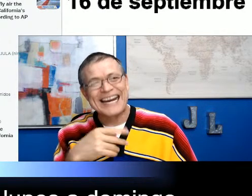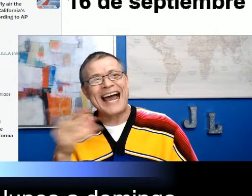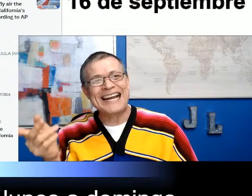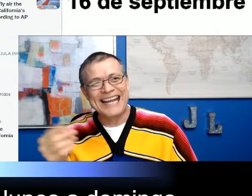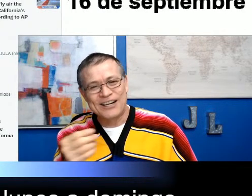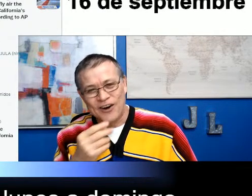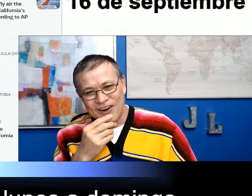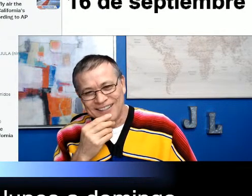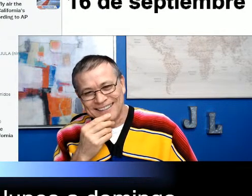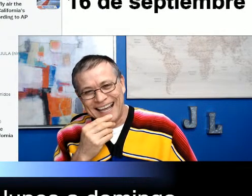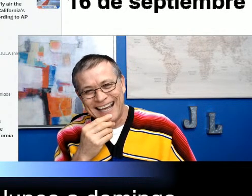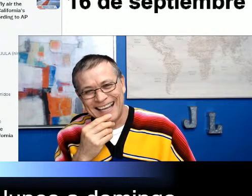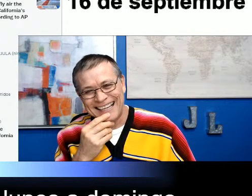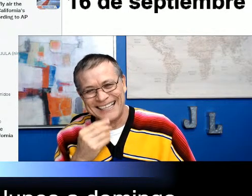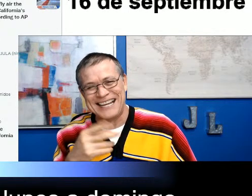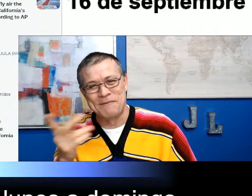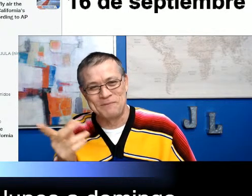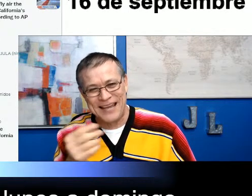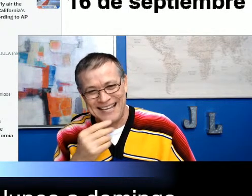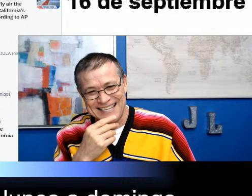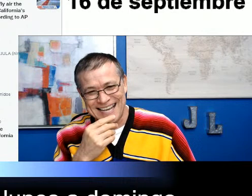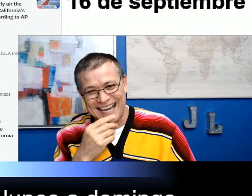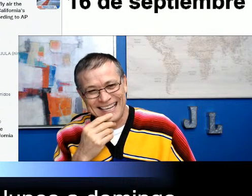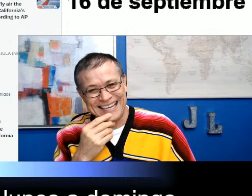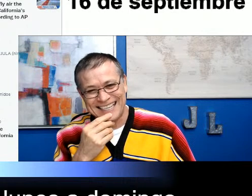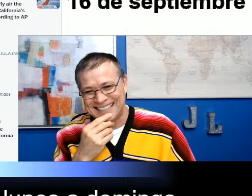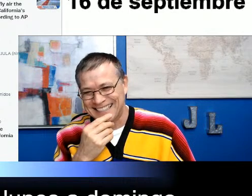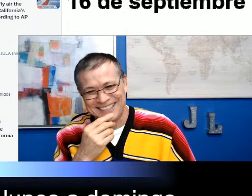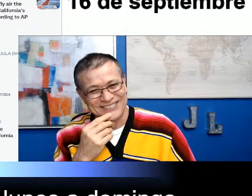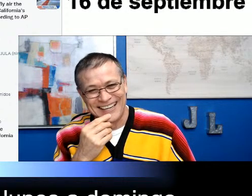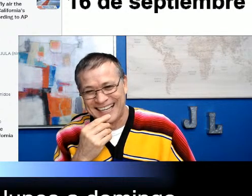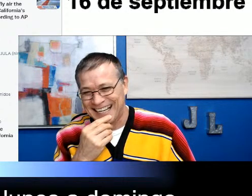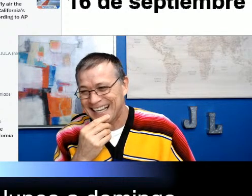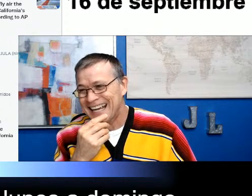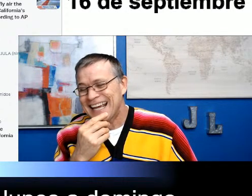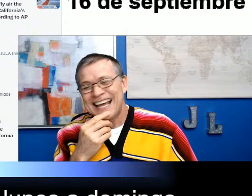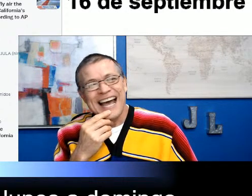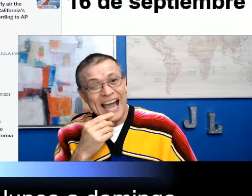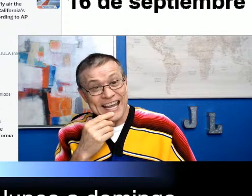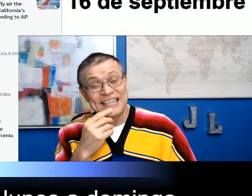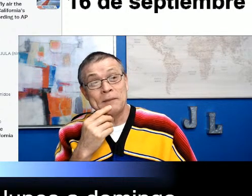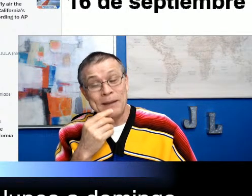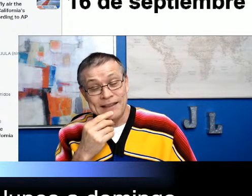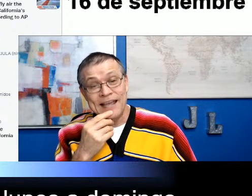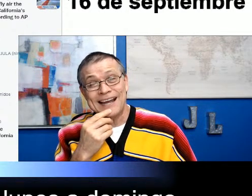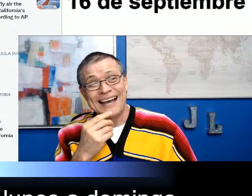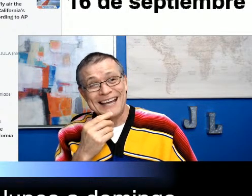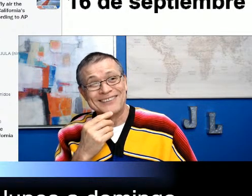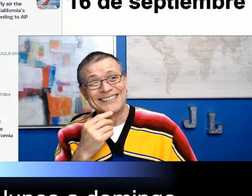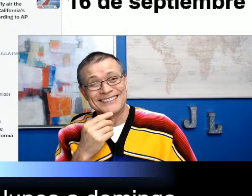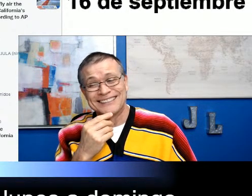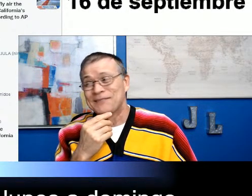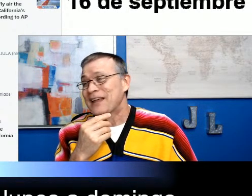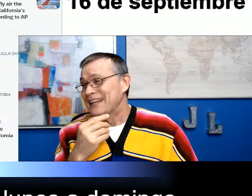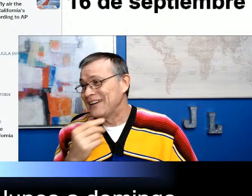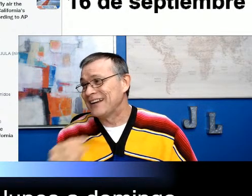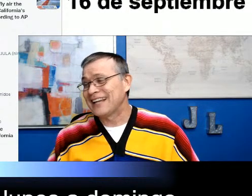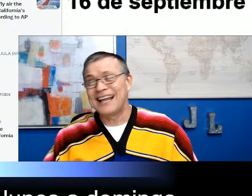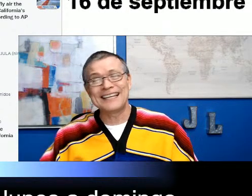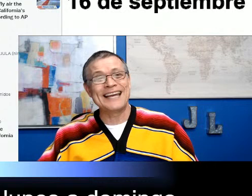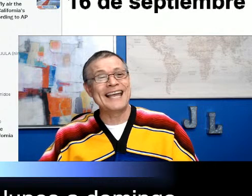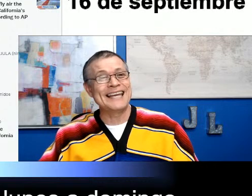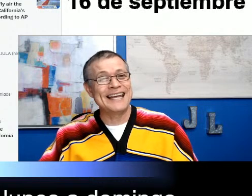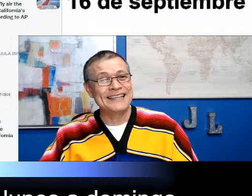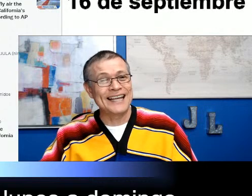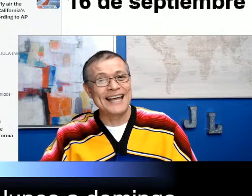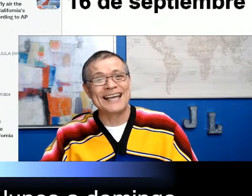a Calderón y a Peña, hijas de su madre. Hay gente pendeja, amigos. De verdad